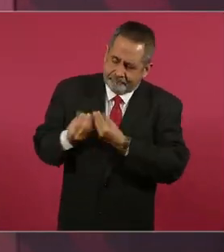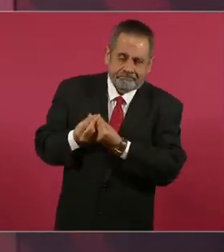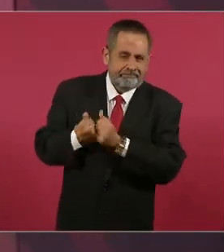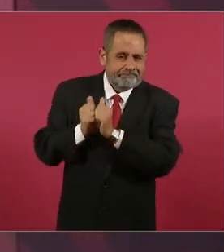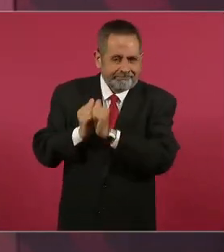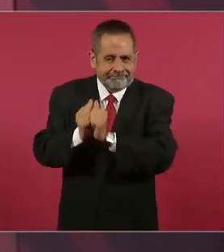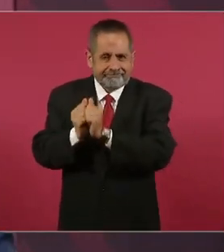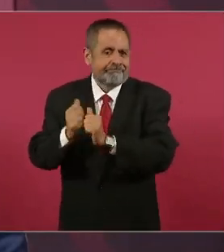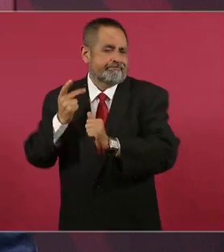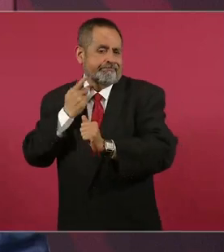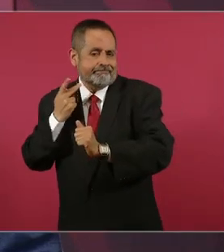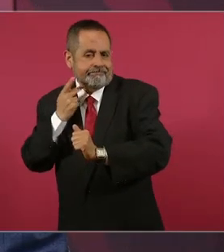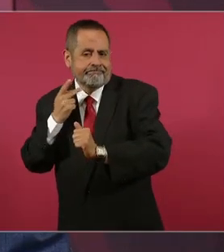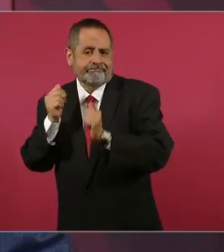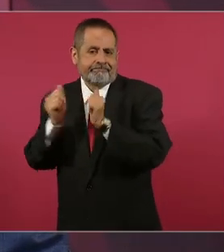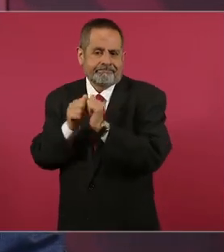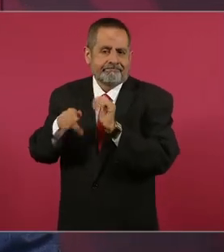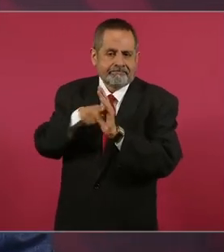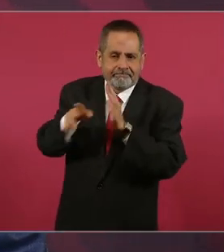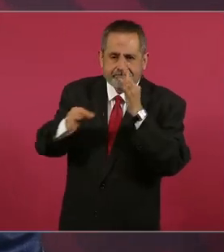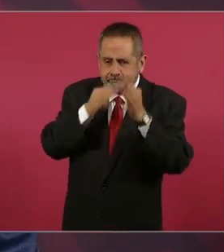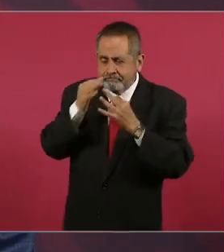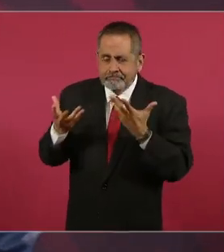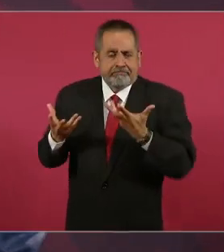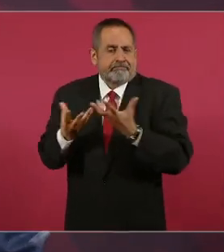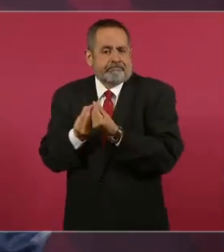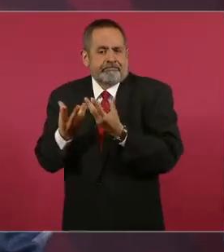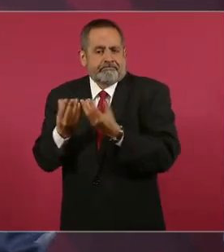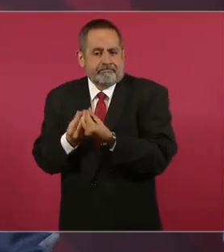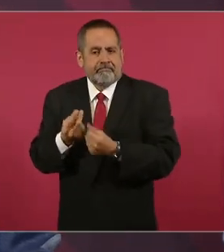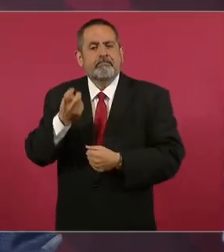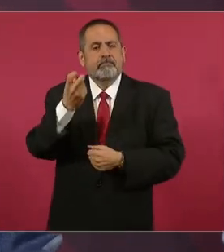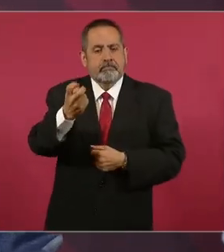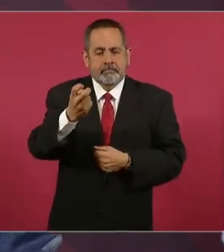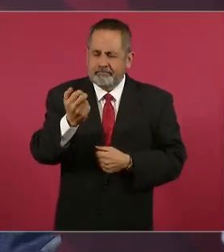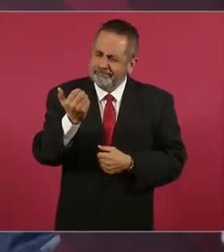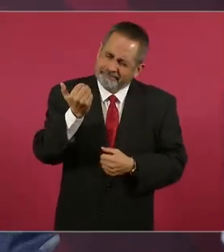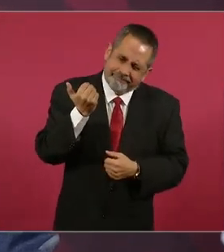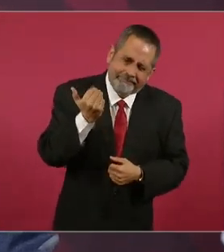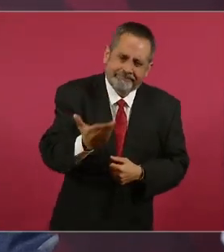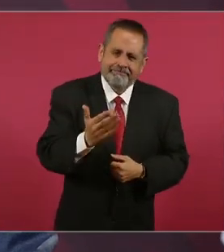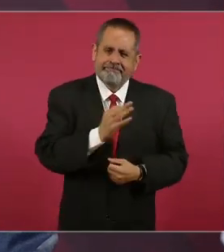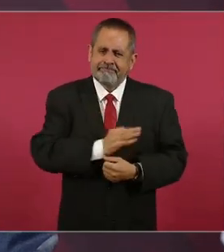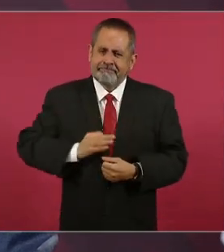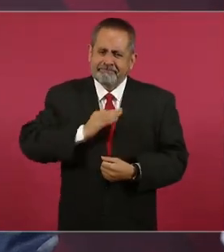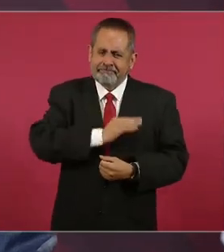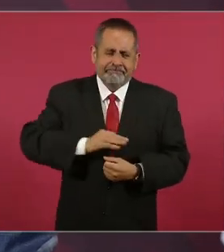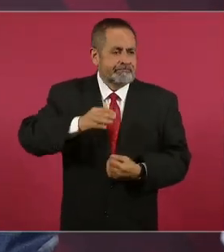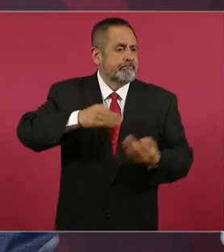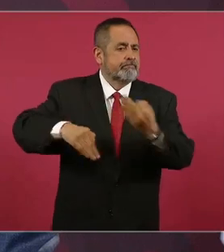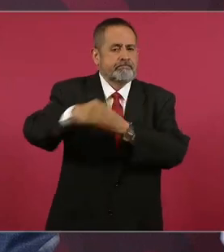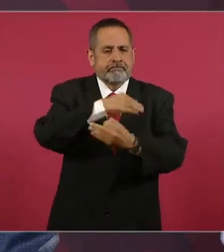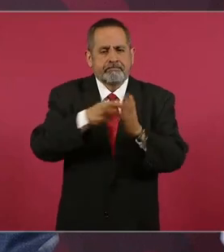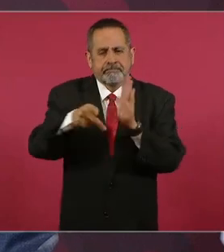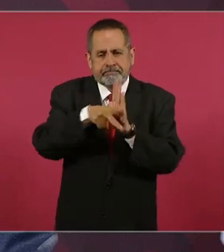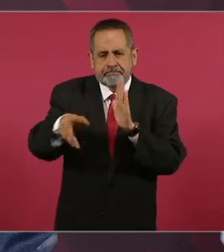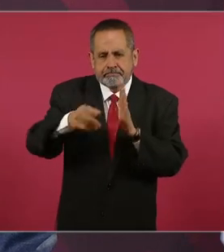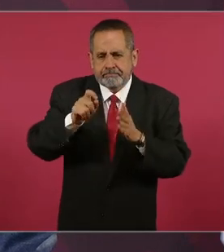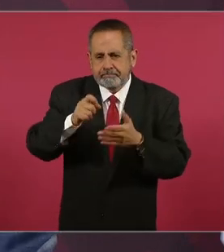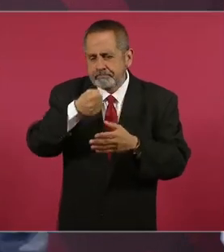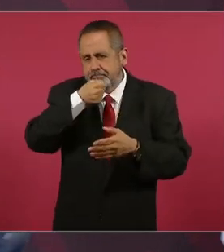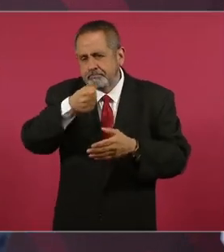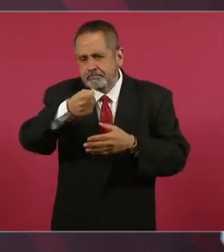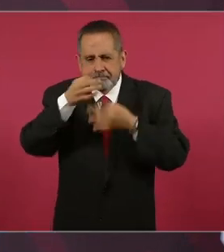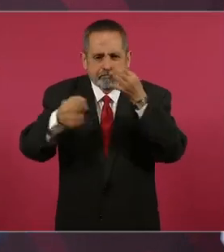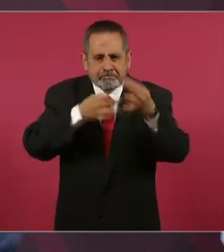sin el periodismo. Por eso, pues, nuestras felicitaciones a todos los periodistas,